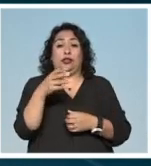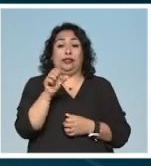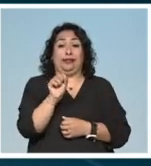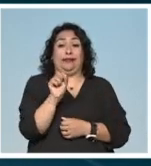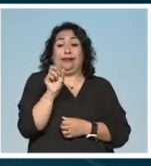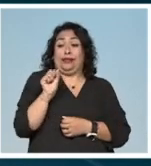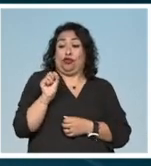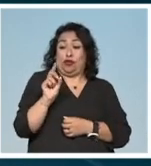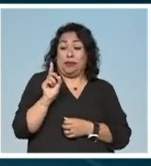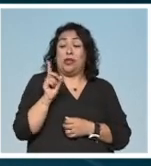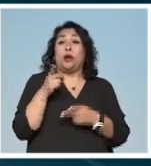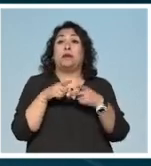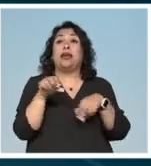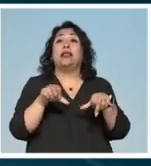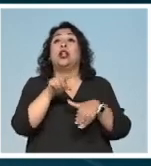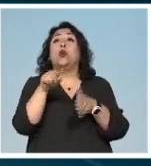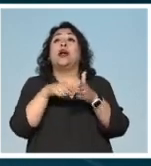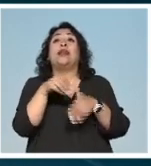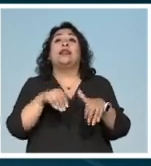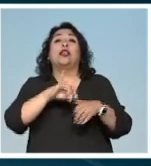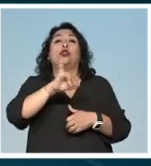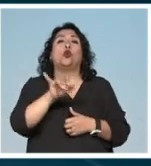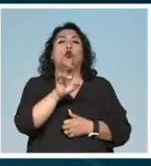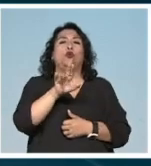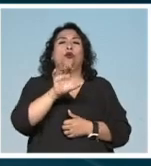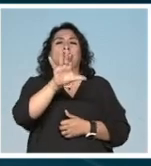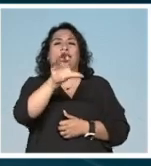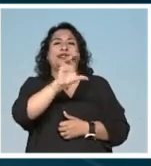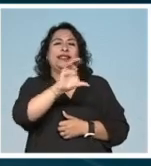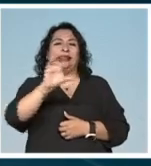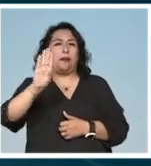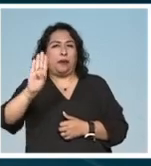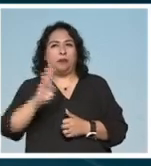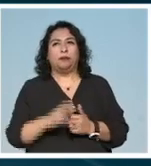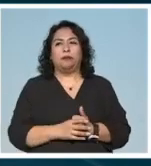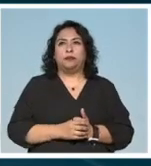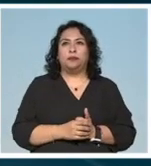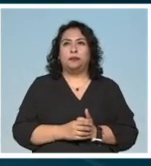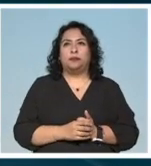inició sus actividades en el Teatro Julio Castillo del Centro Cultural del Bosque.